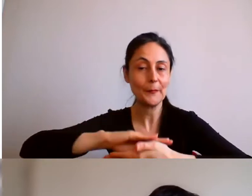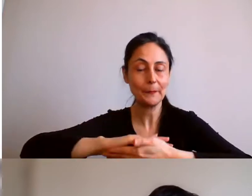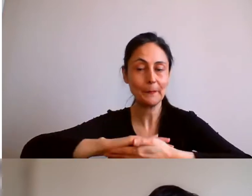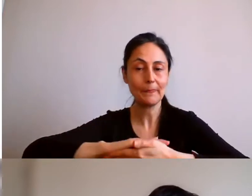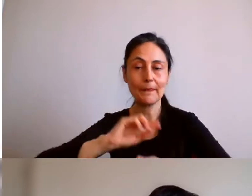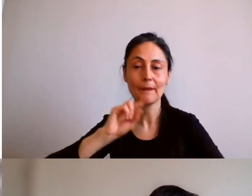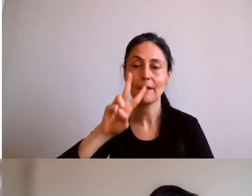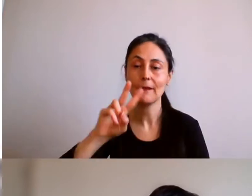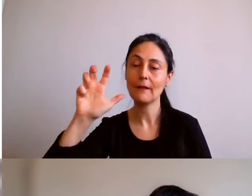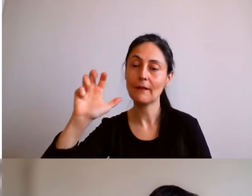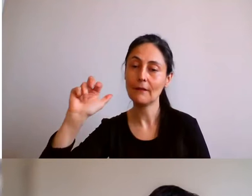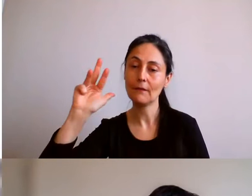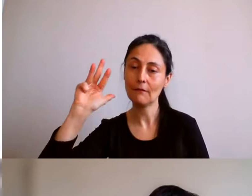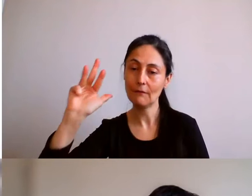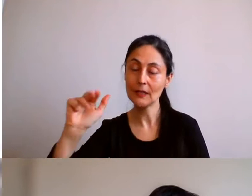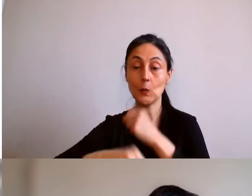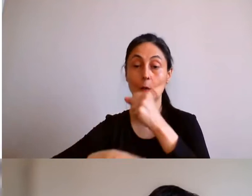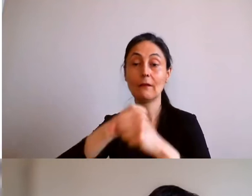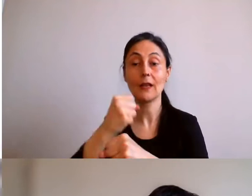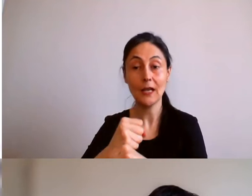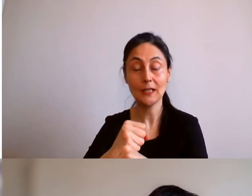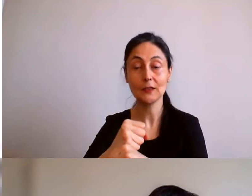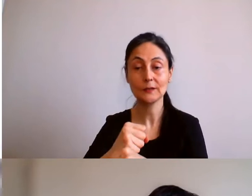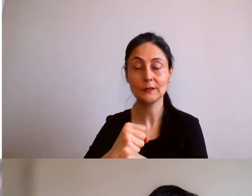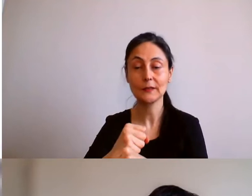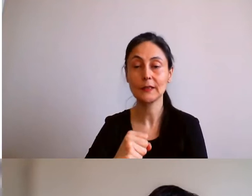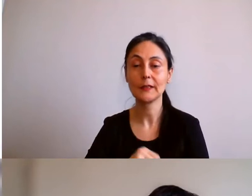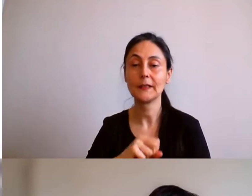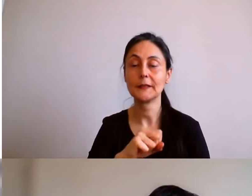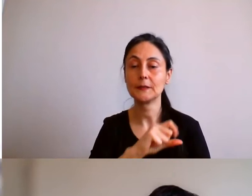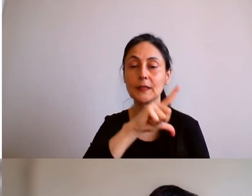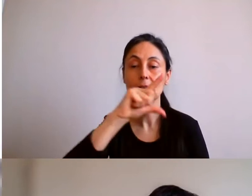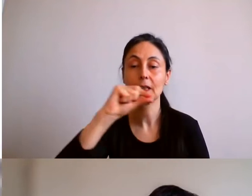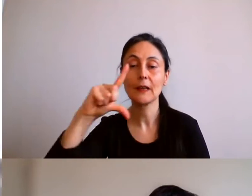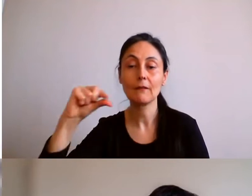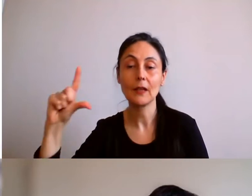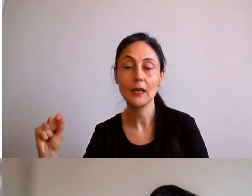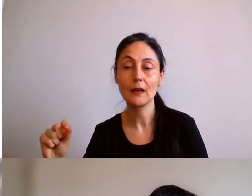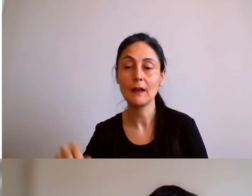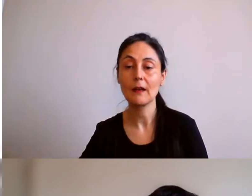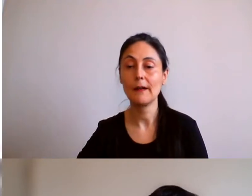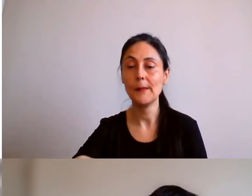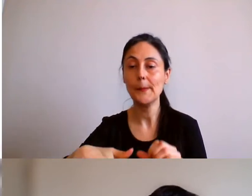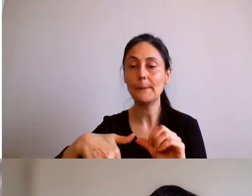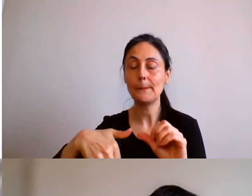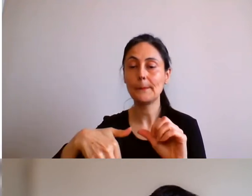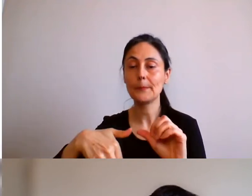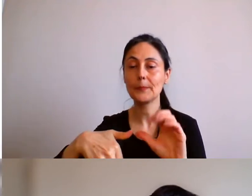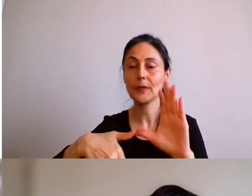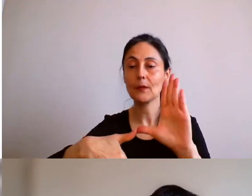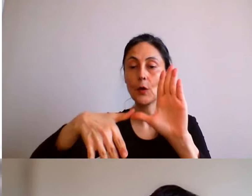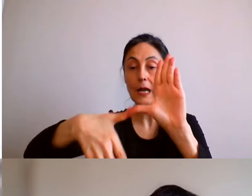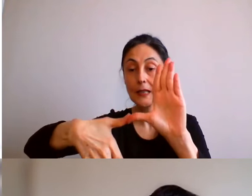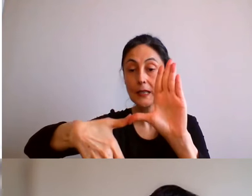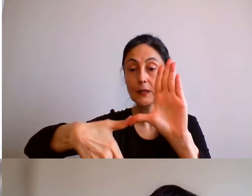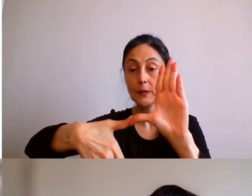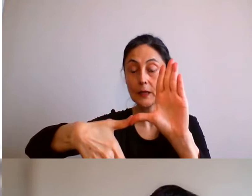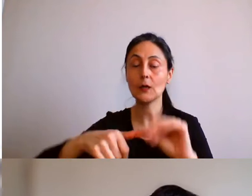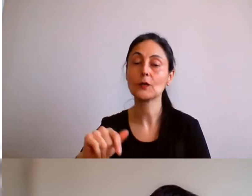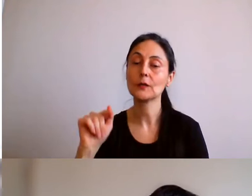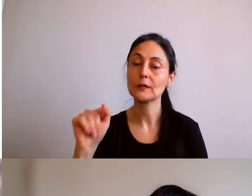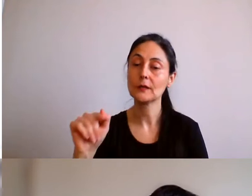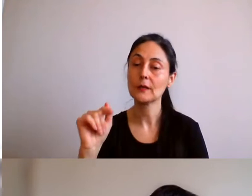29º aniversario a nivel panamericano e iberoamericano. Por lo tanto, no somos una